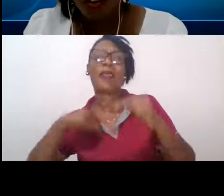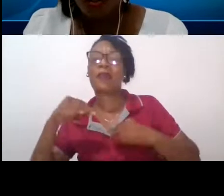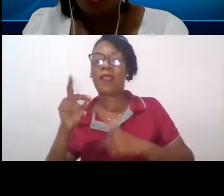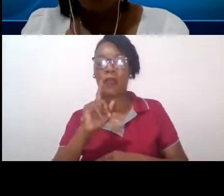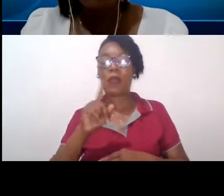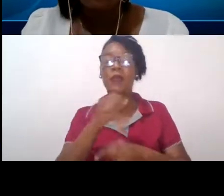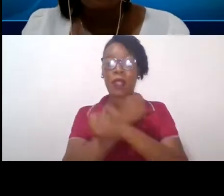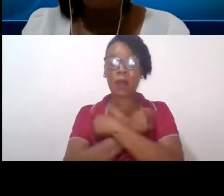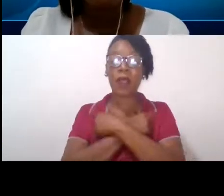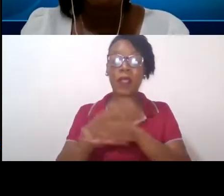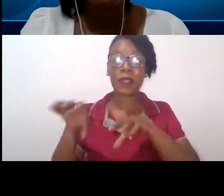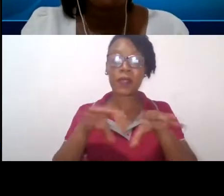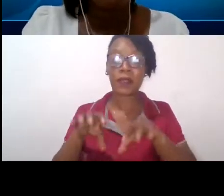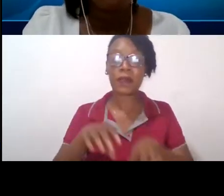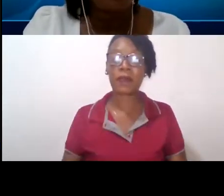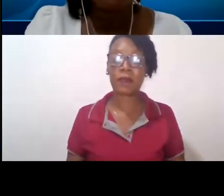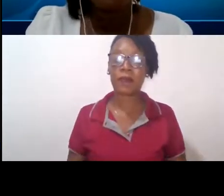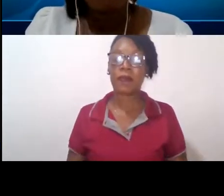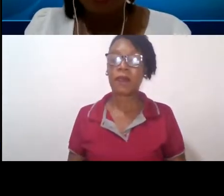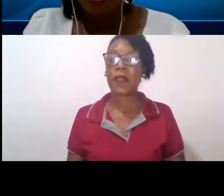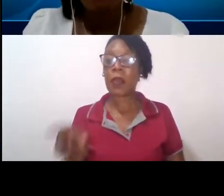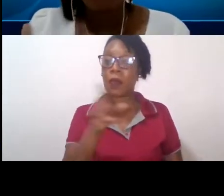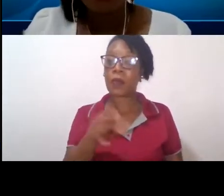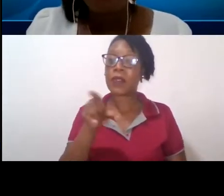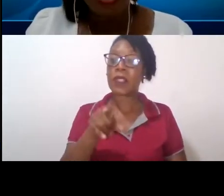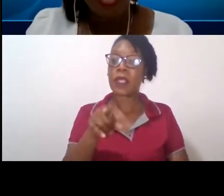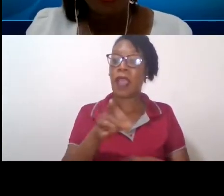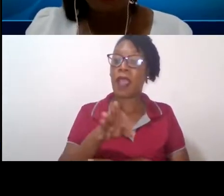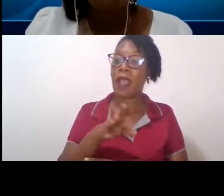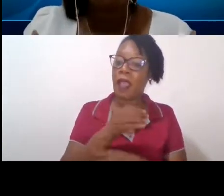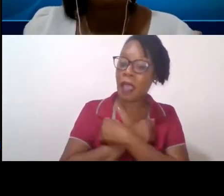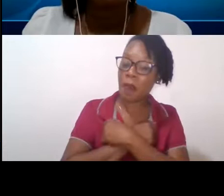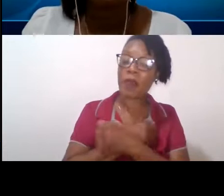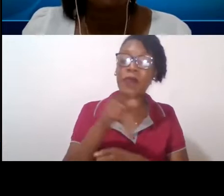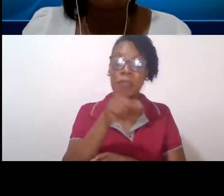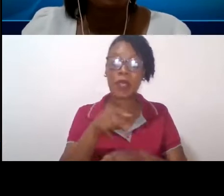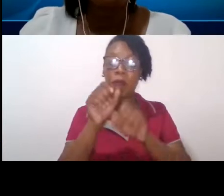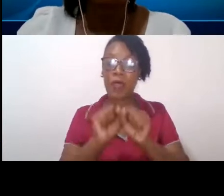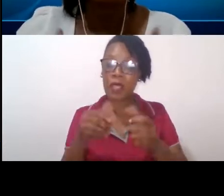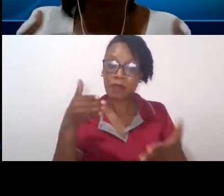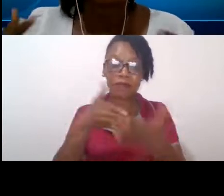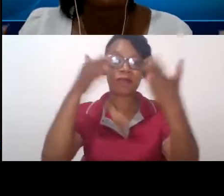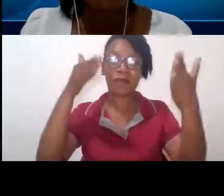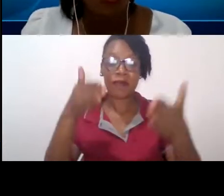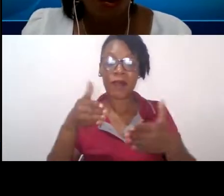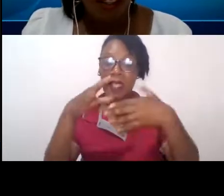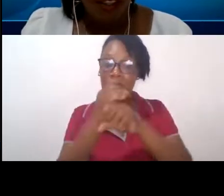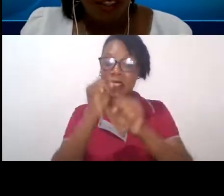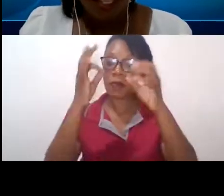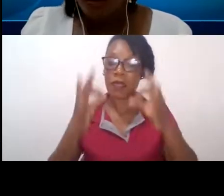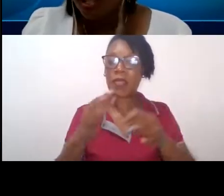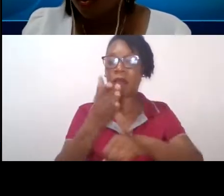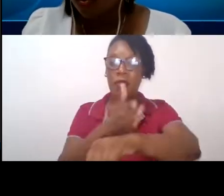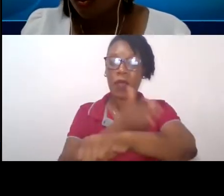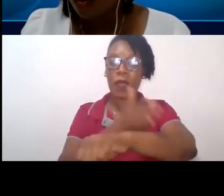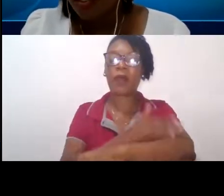acción. Cuando usted ama, usted puede impactar, puede recrear, puede hacer las cosas bien y puede hacer las cosas mejor.